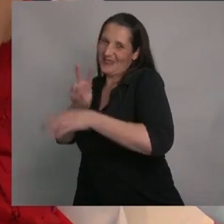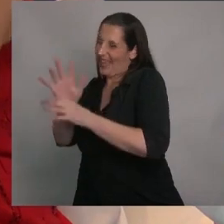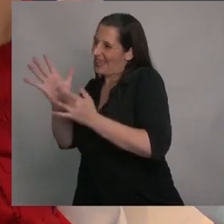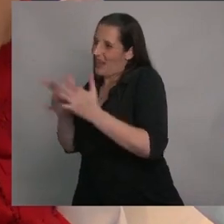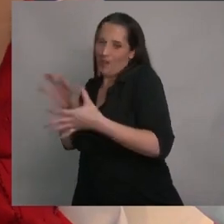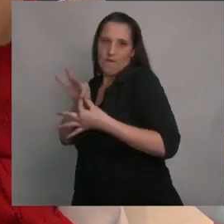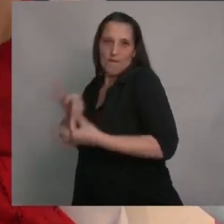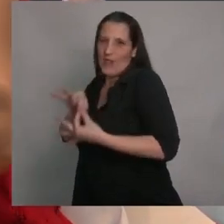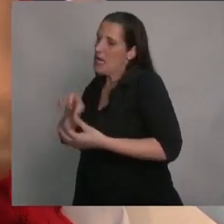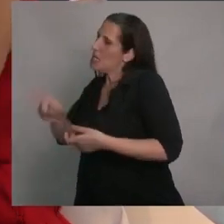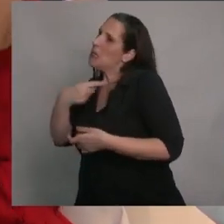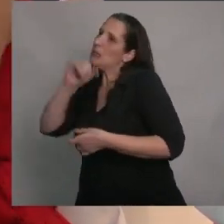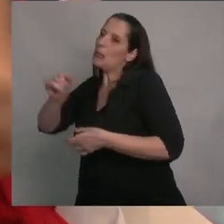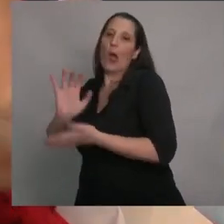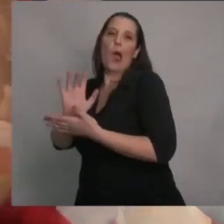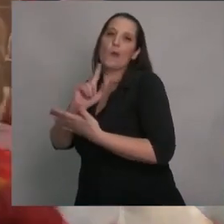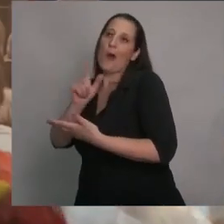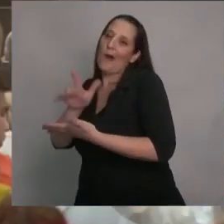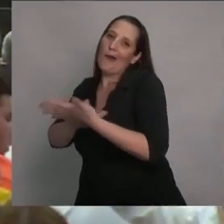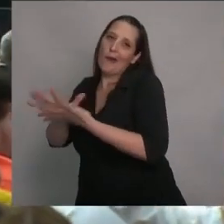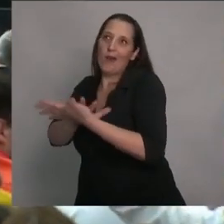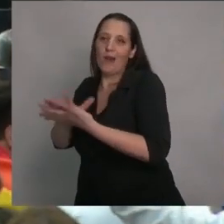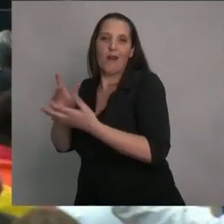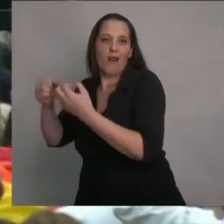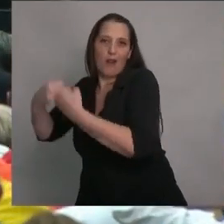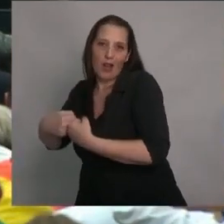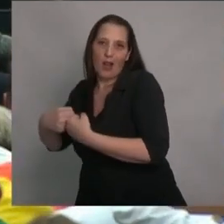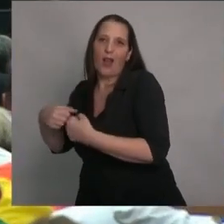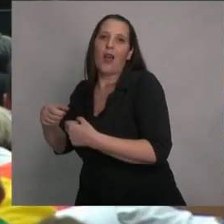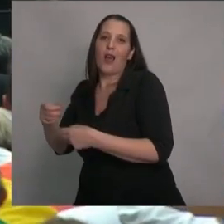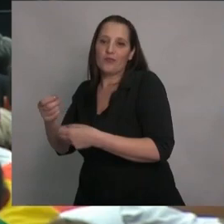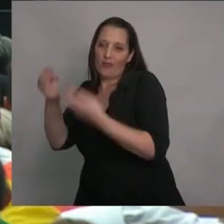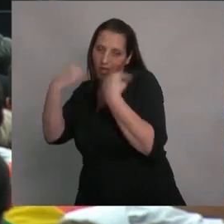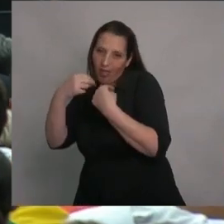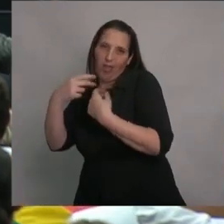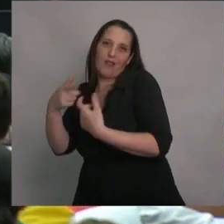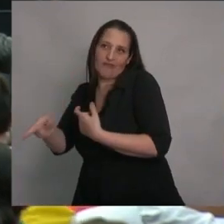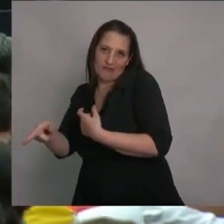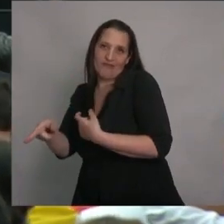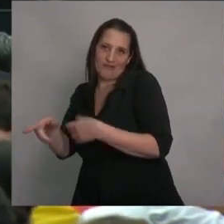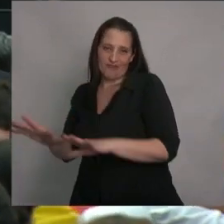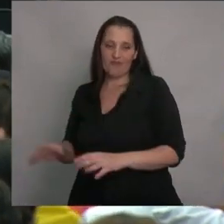del ecumenismo e intentan conversar buscando una vida mejor para todos.